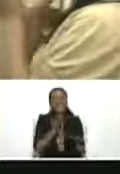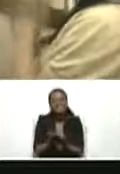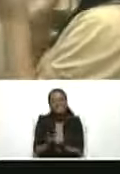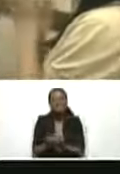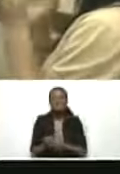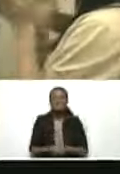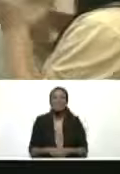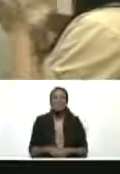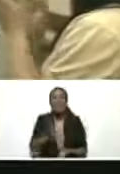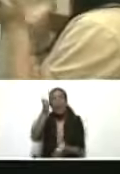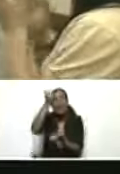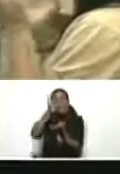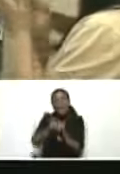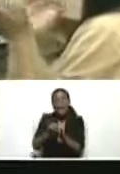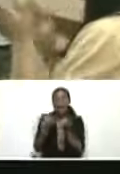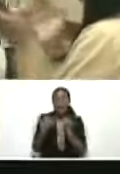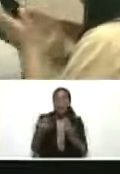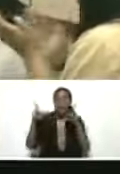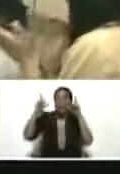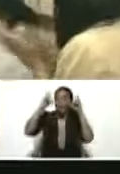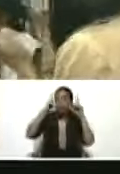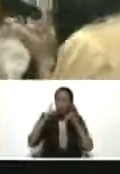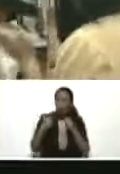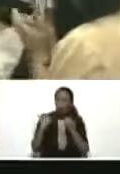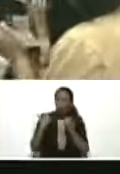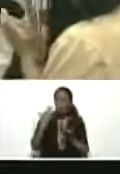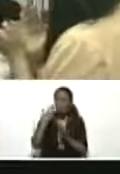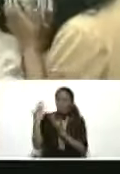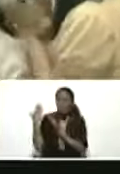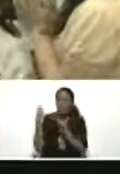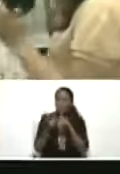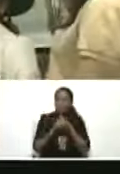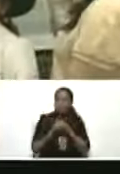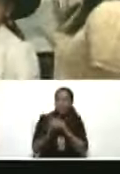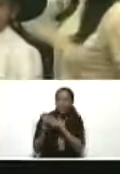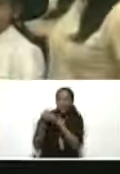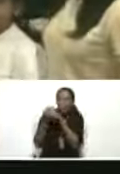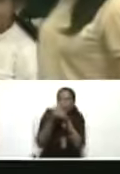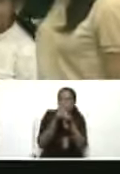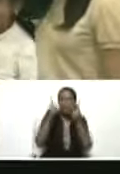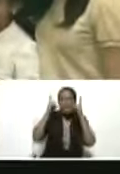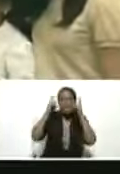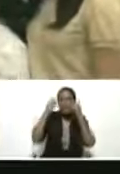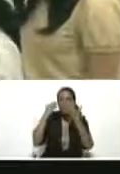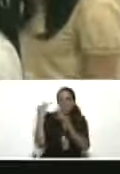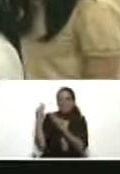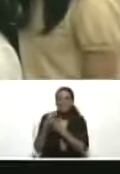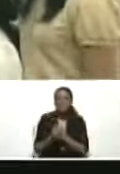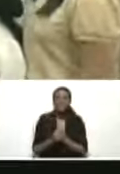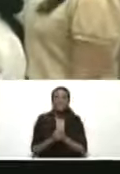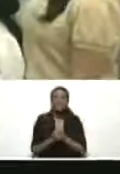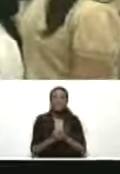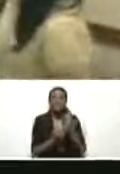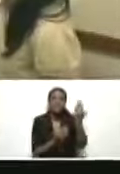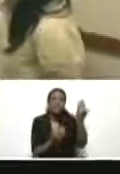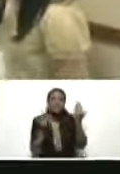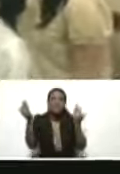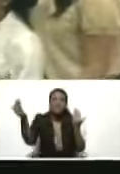patria vamos a tomarnos una foto Todos aquí todos pegadit aquí Ponte